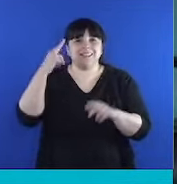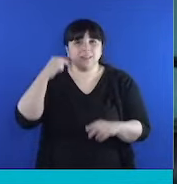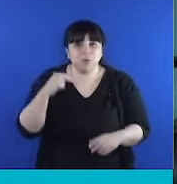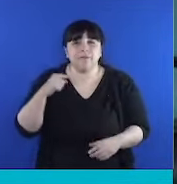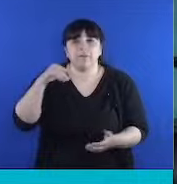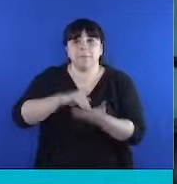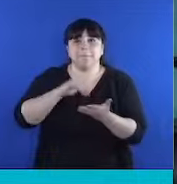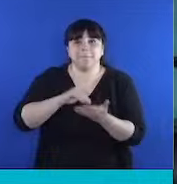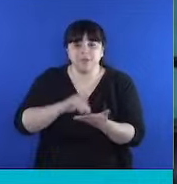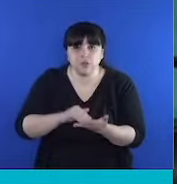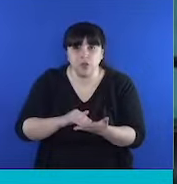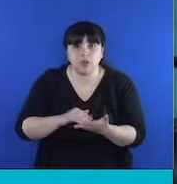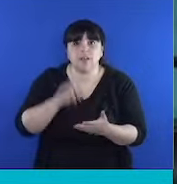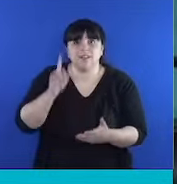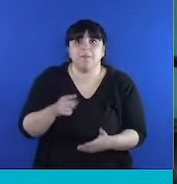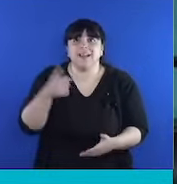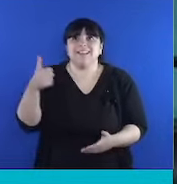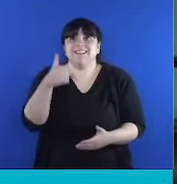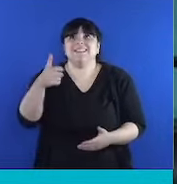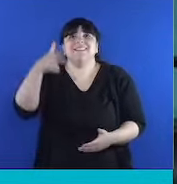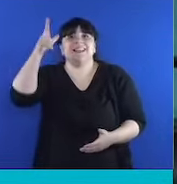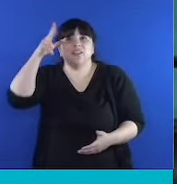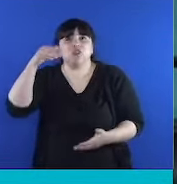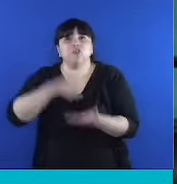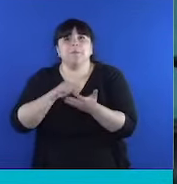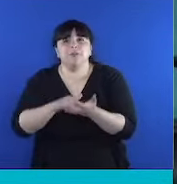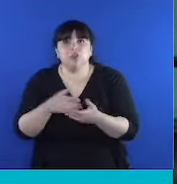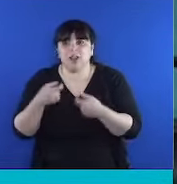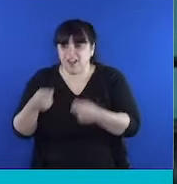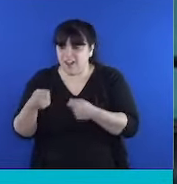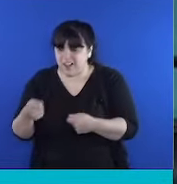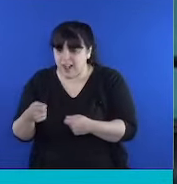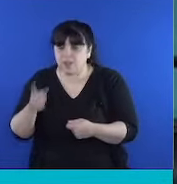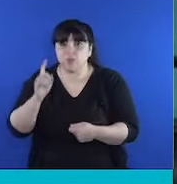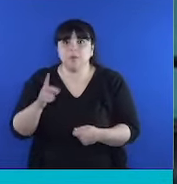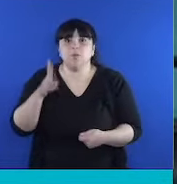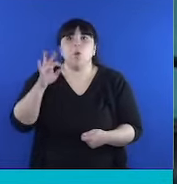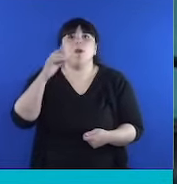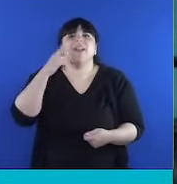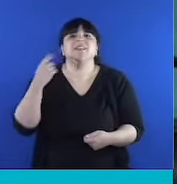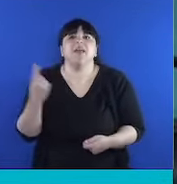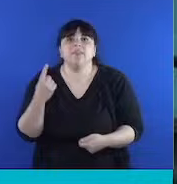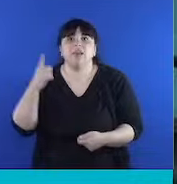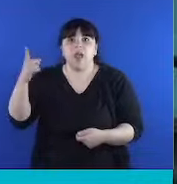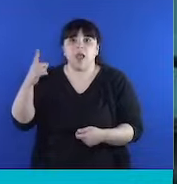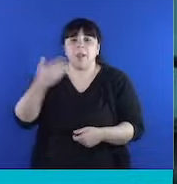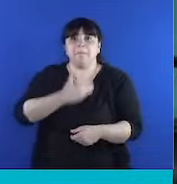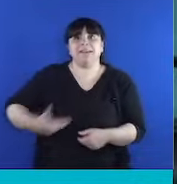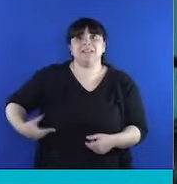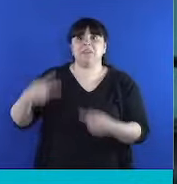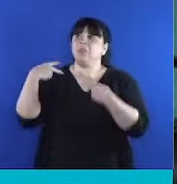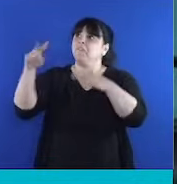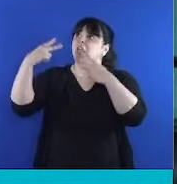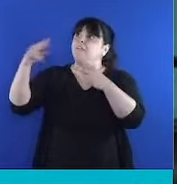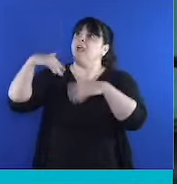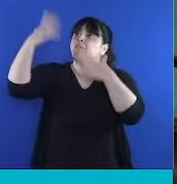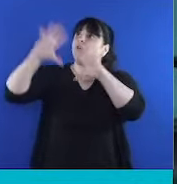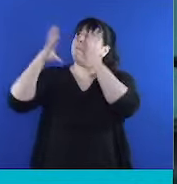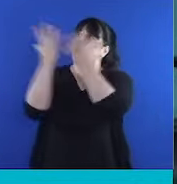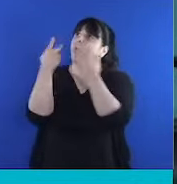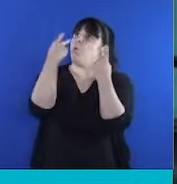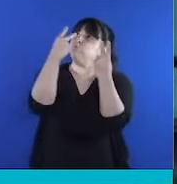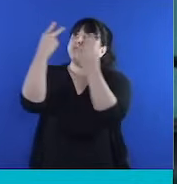los 668 millones que han costado los 40 días de viajes internacionales del Presidente de la Nación en